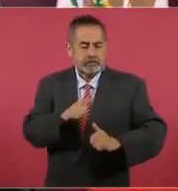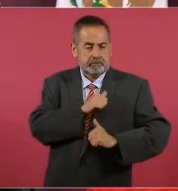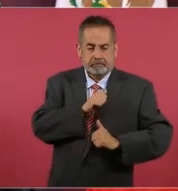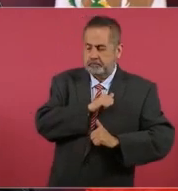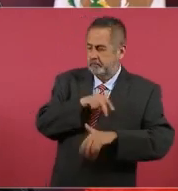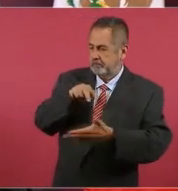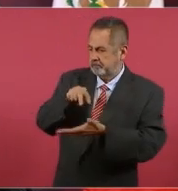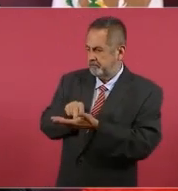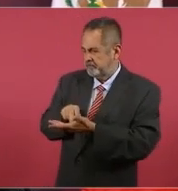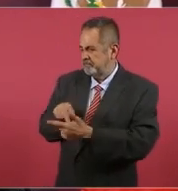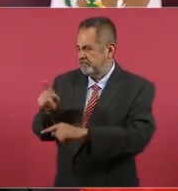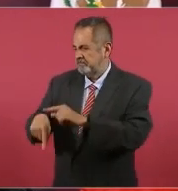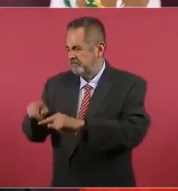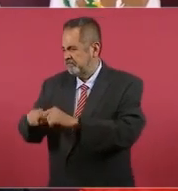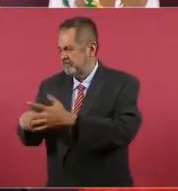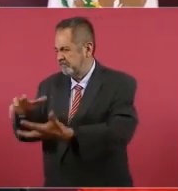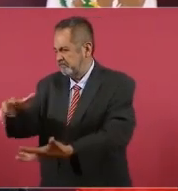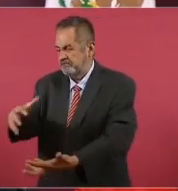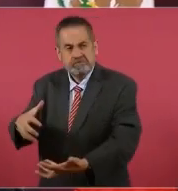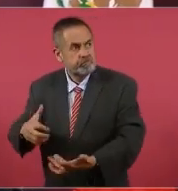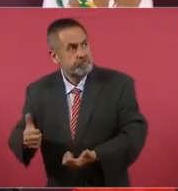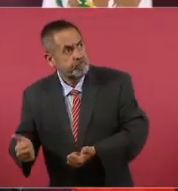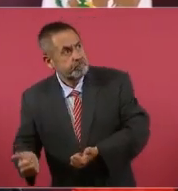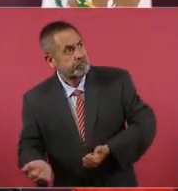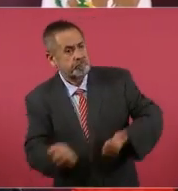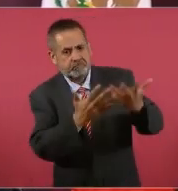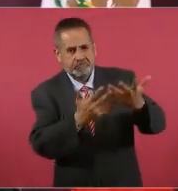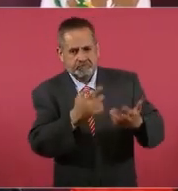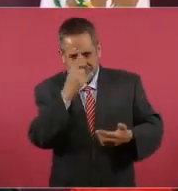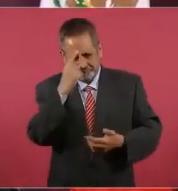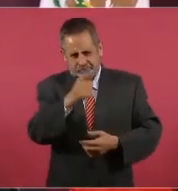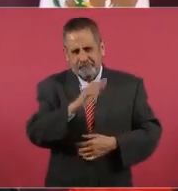conquistadores con el tesoro,